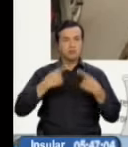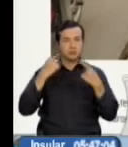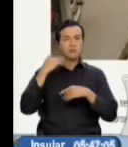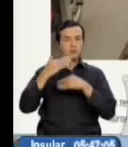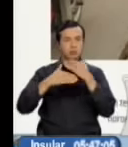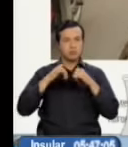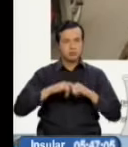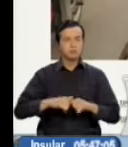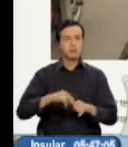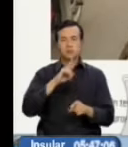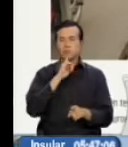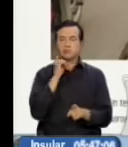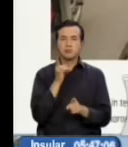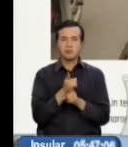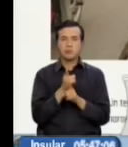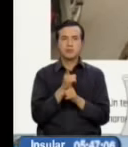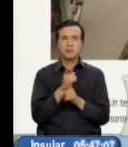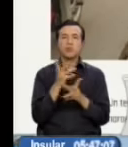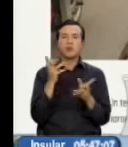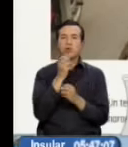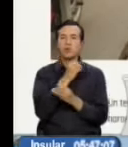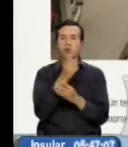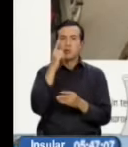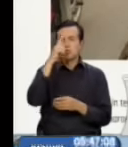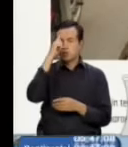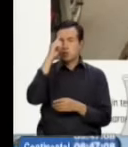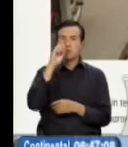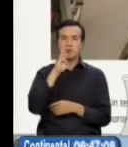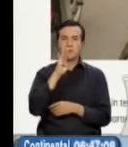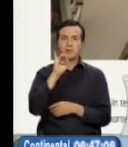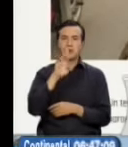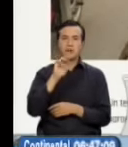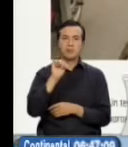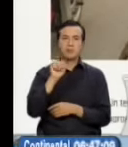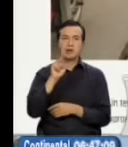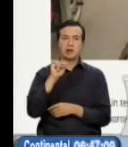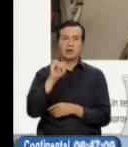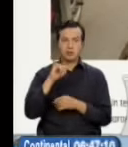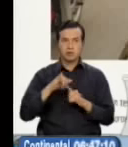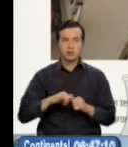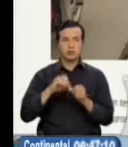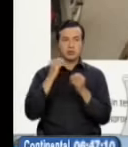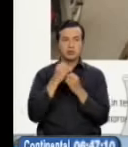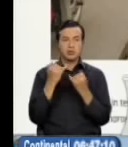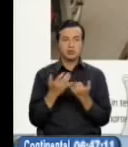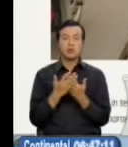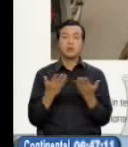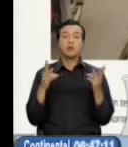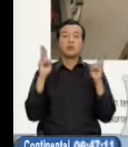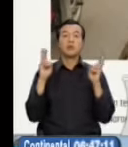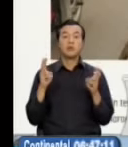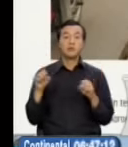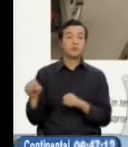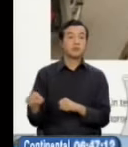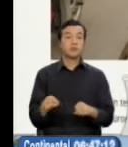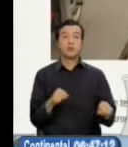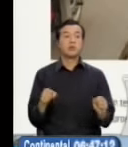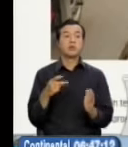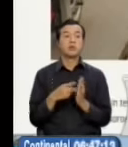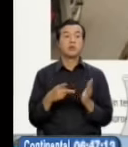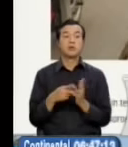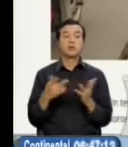pocos minutos seguramente cómo se pronuncia el gobierno de Birmania. Y bueno, Vane, tú tienes también información actualizada sobre el terremoto que se